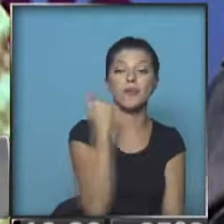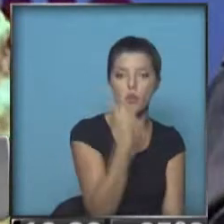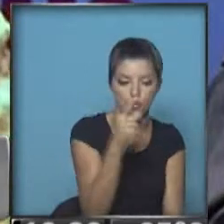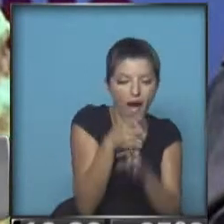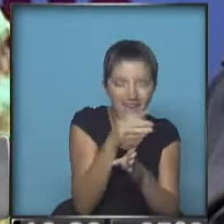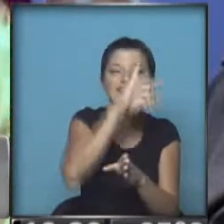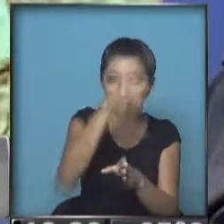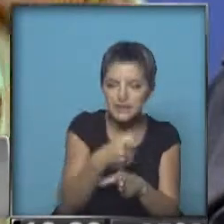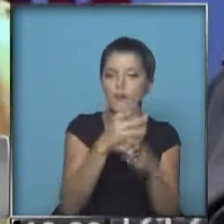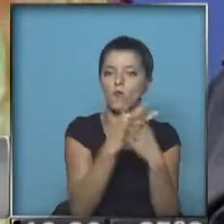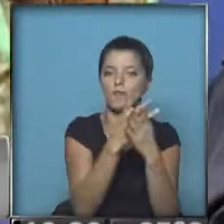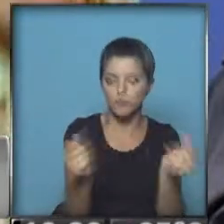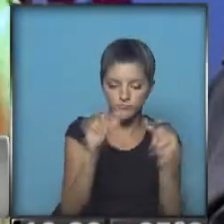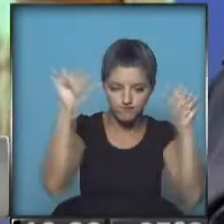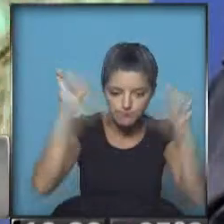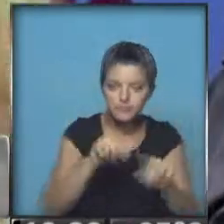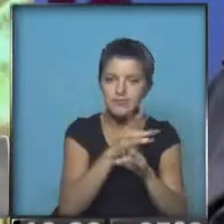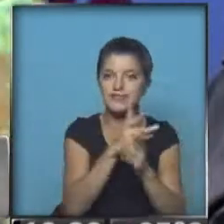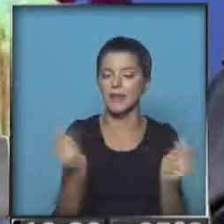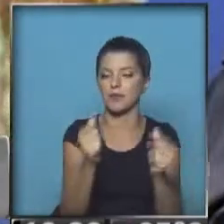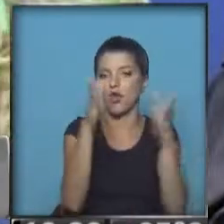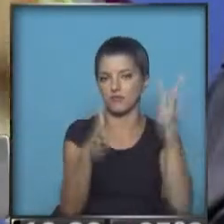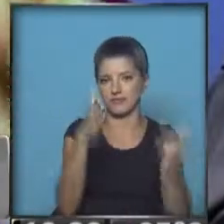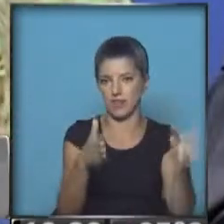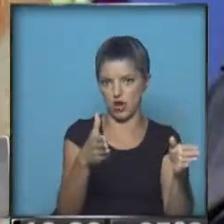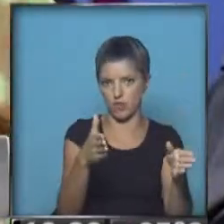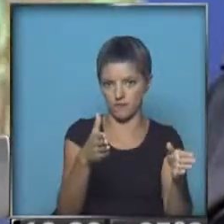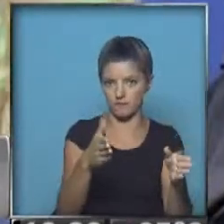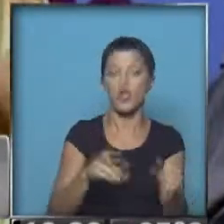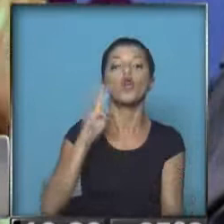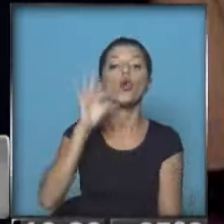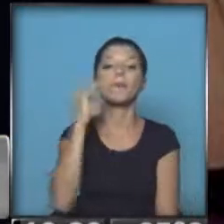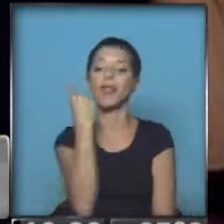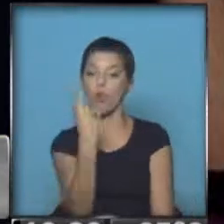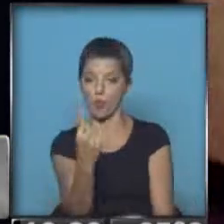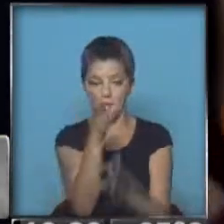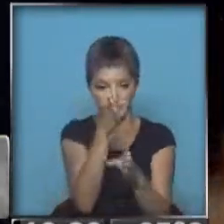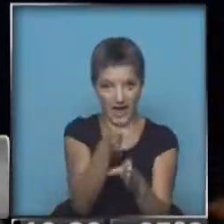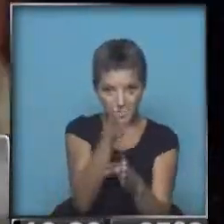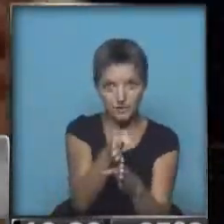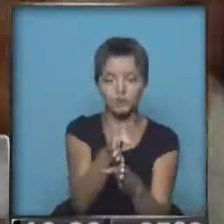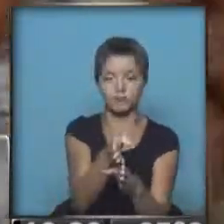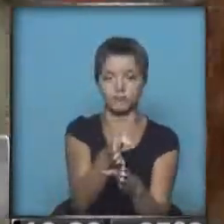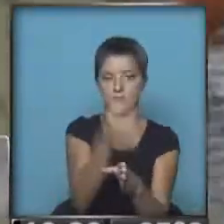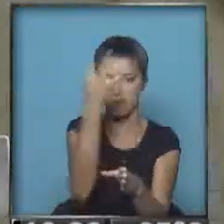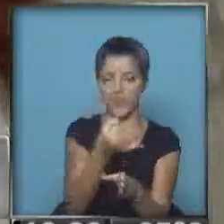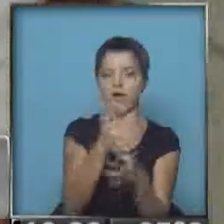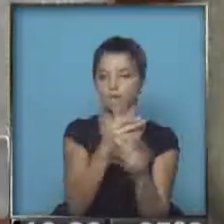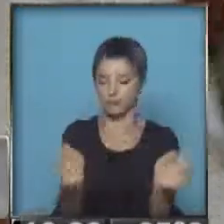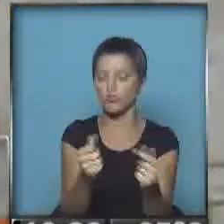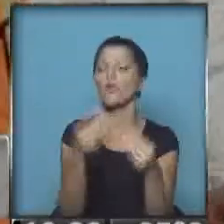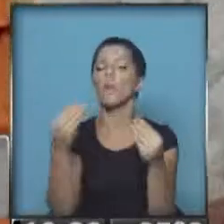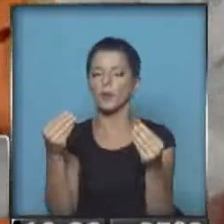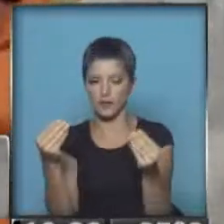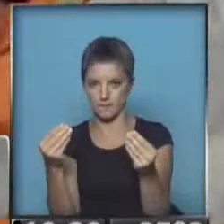fue el verdadero fin de ciclo, el año 2001. ¿Por qué? Y